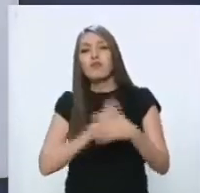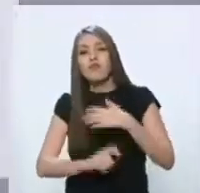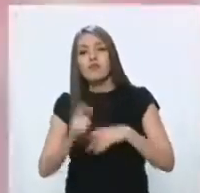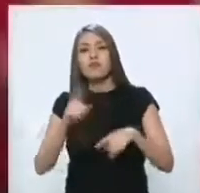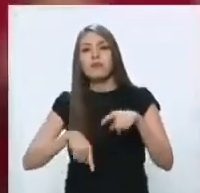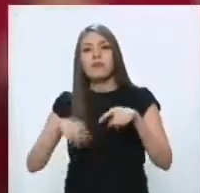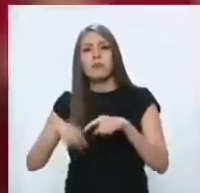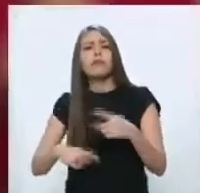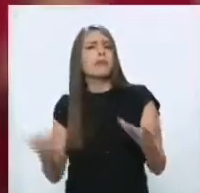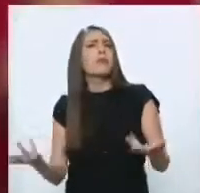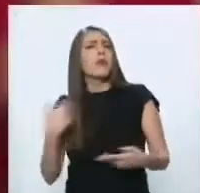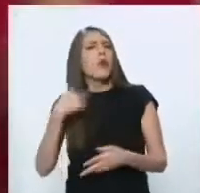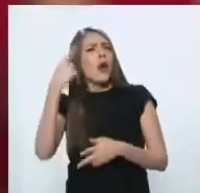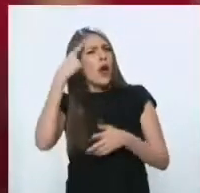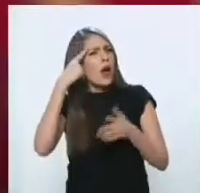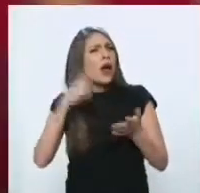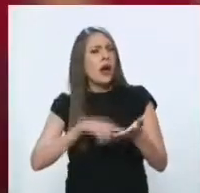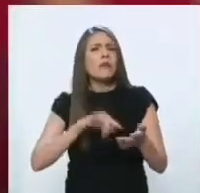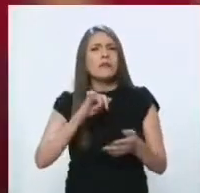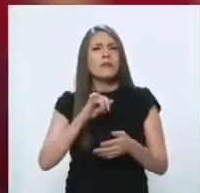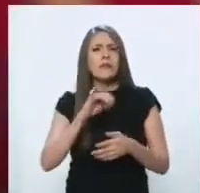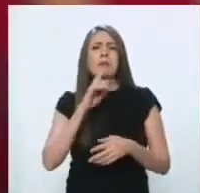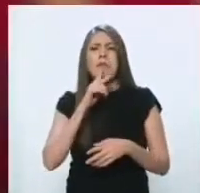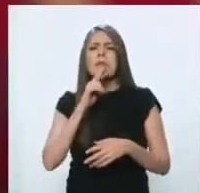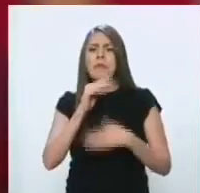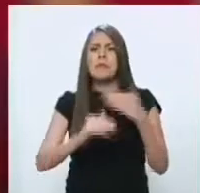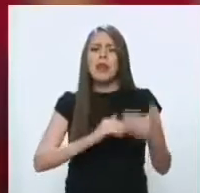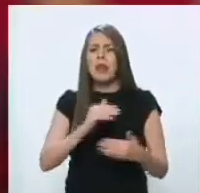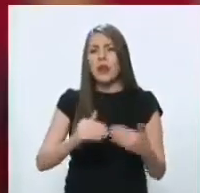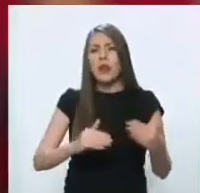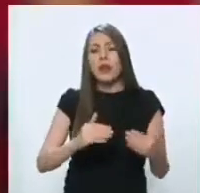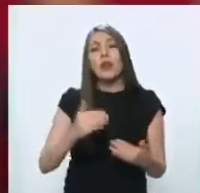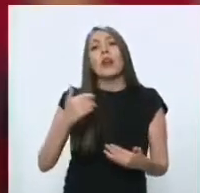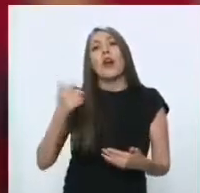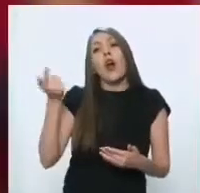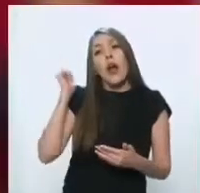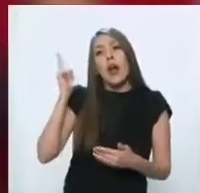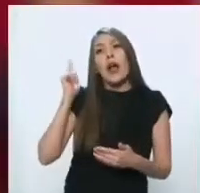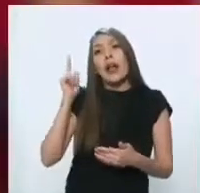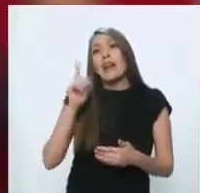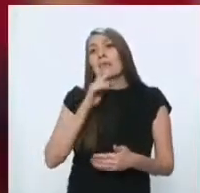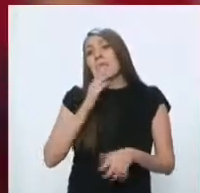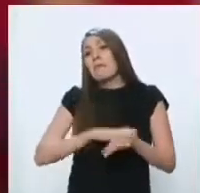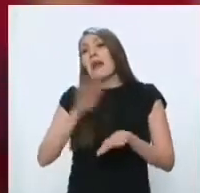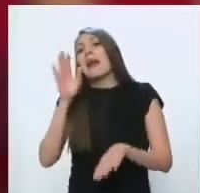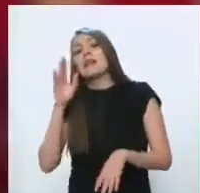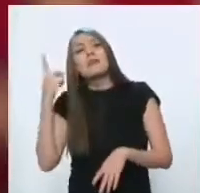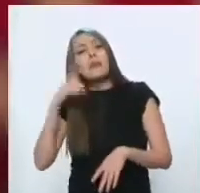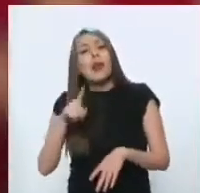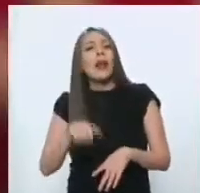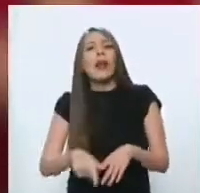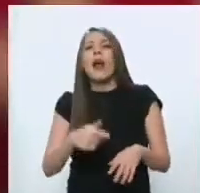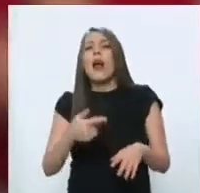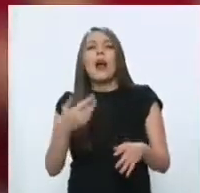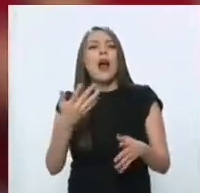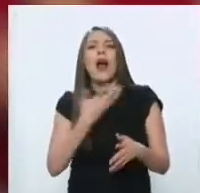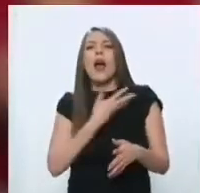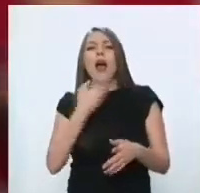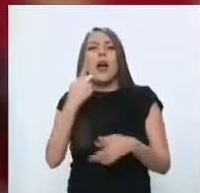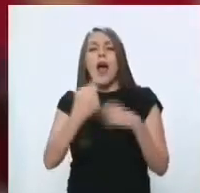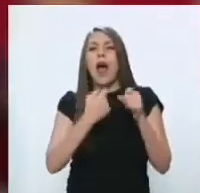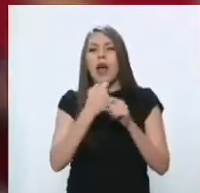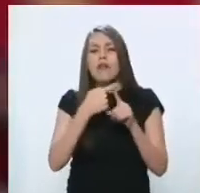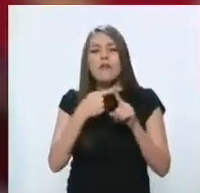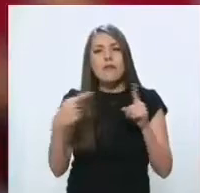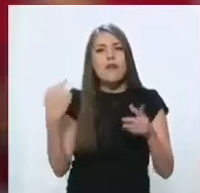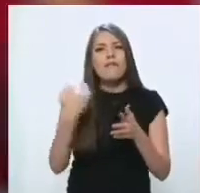hay avances, evidentemente no de la magnitud que quisiéramos, digo, apenas año y medio, faltan otros 4, pero creo que vamos al menos en la trayectoria correcta. O sea,